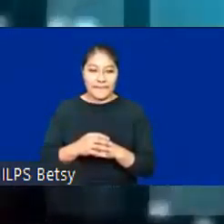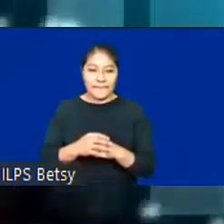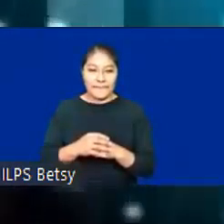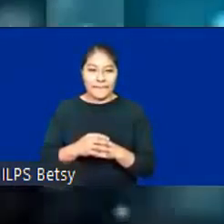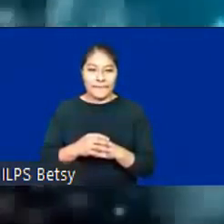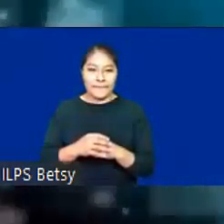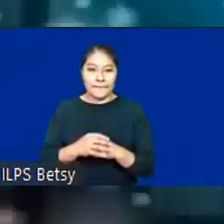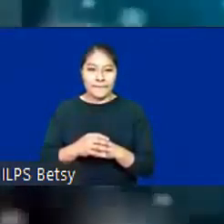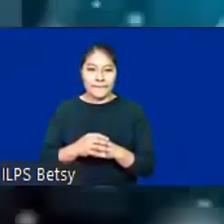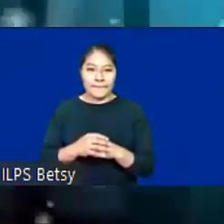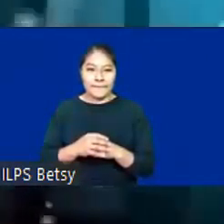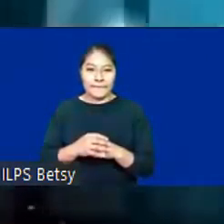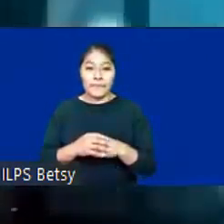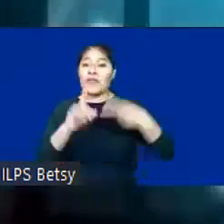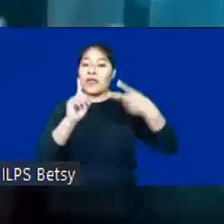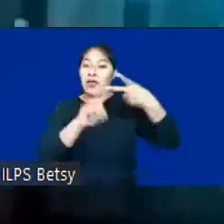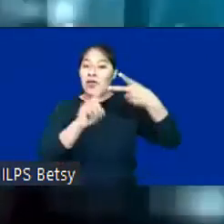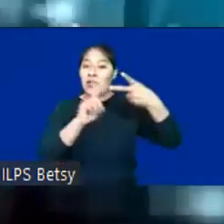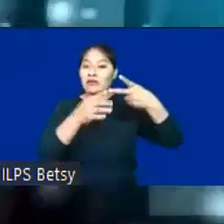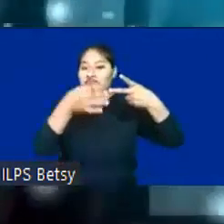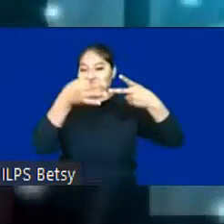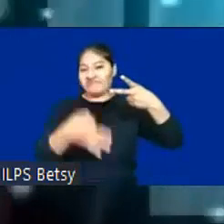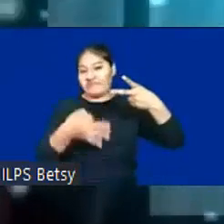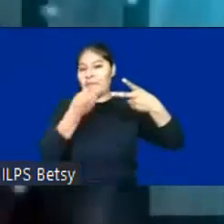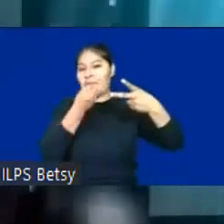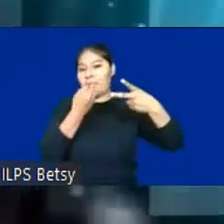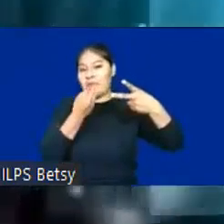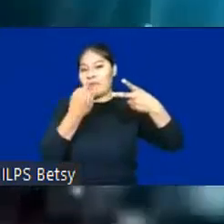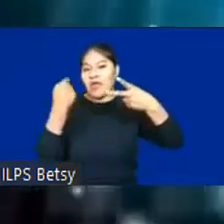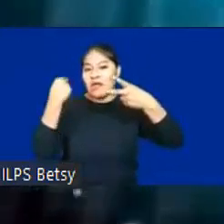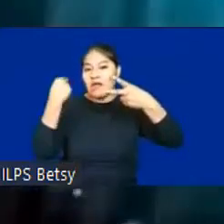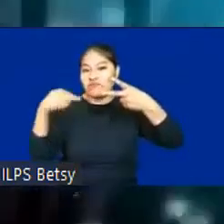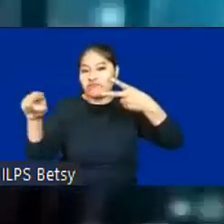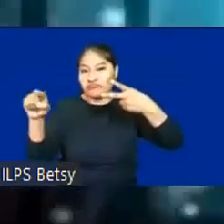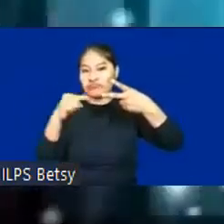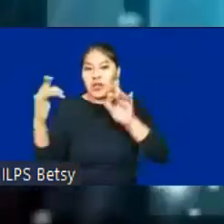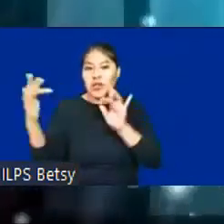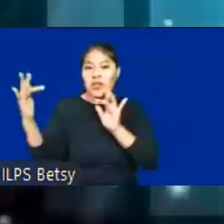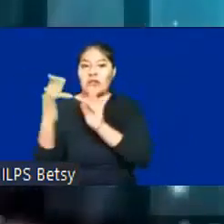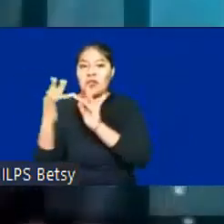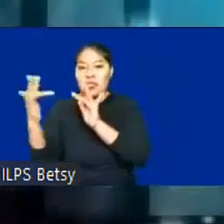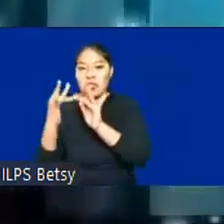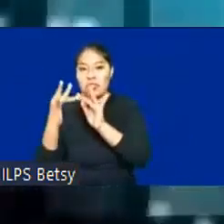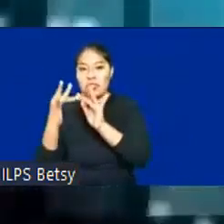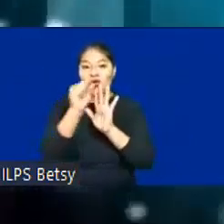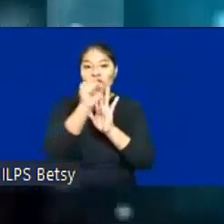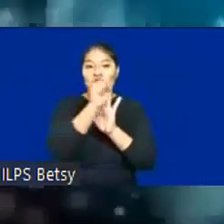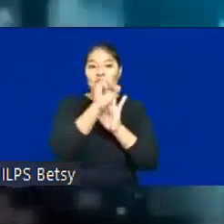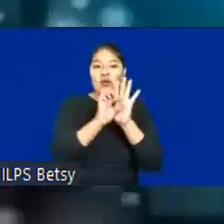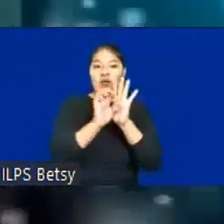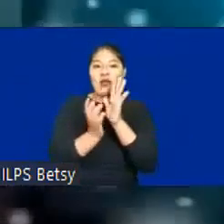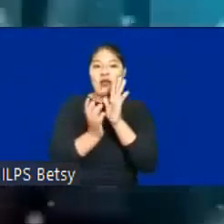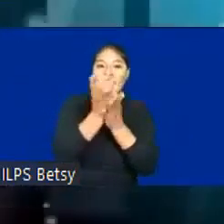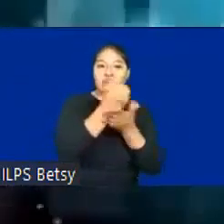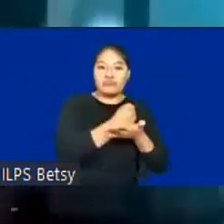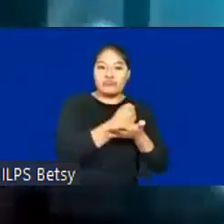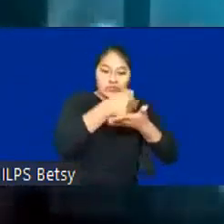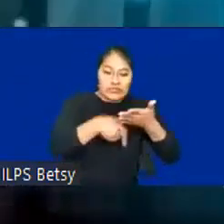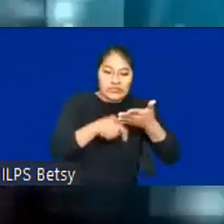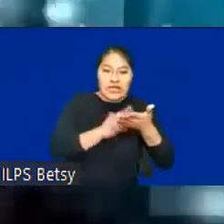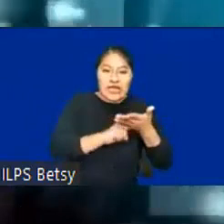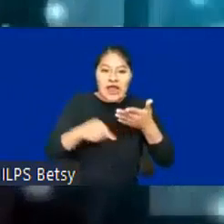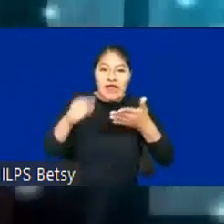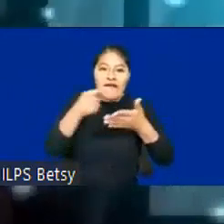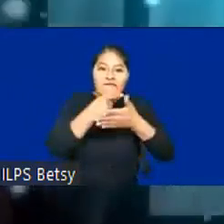¿no? Porque está dentro de la misma infraestructura de SUNAR. SUNAR es el que provee al ciudadano una casilla, una